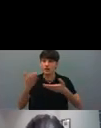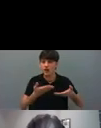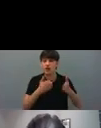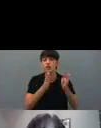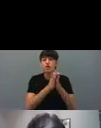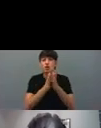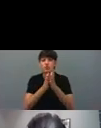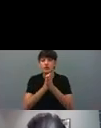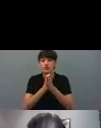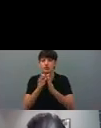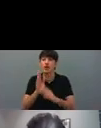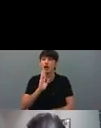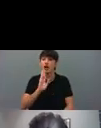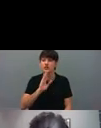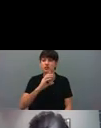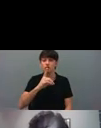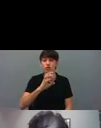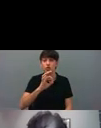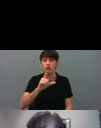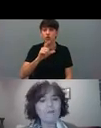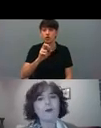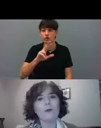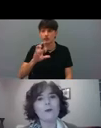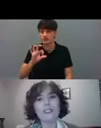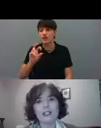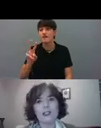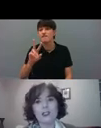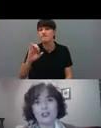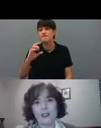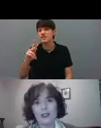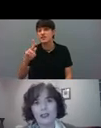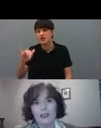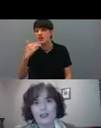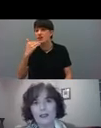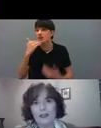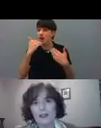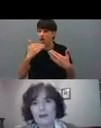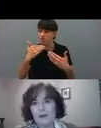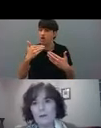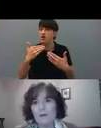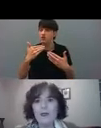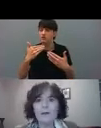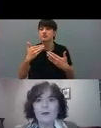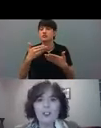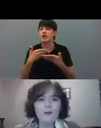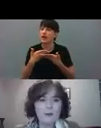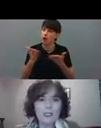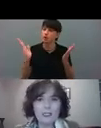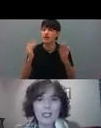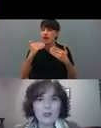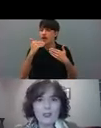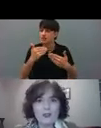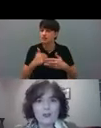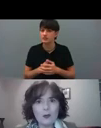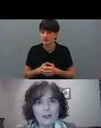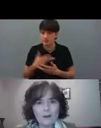han precedido, Dolores, Vicky y Miguel Ángel, por vuestra generosidad. ¿Me podéis confirmar si me